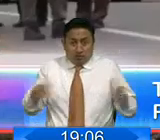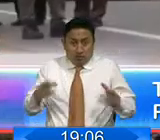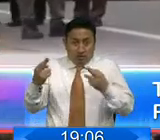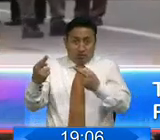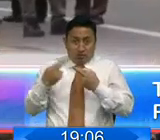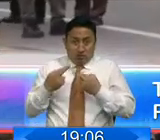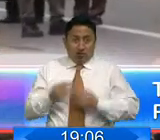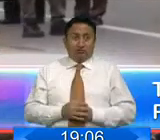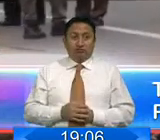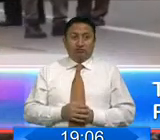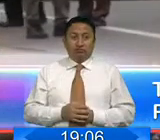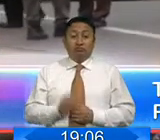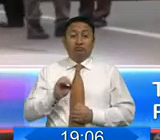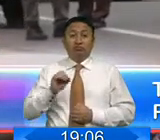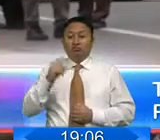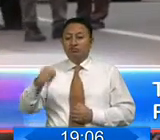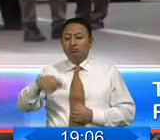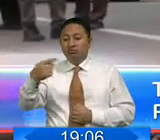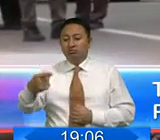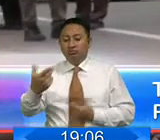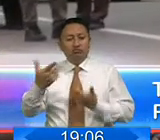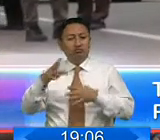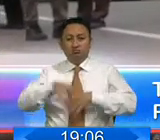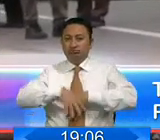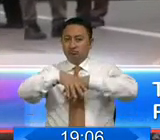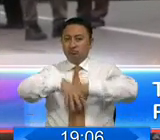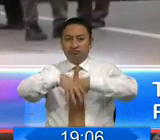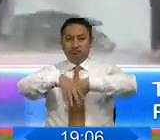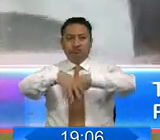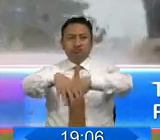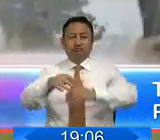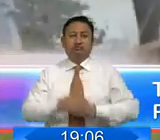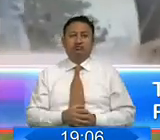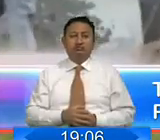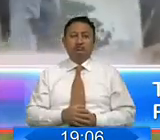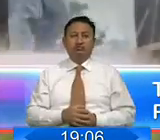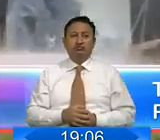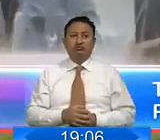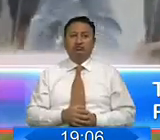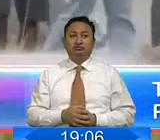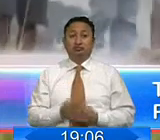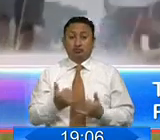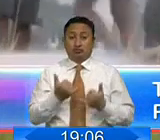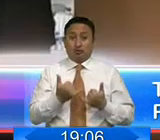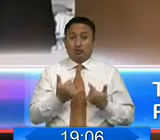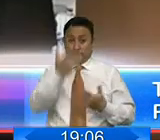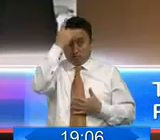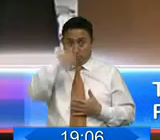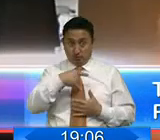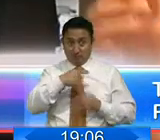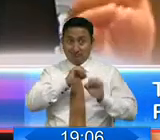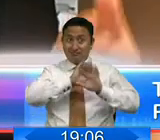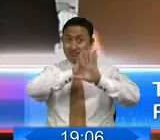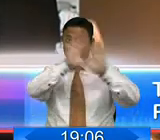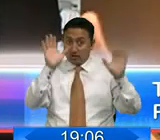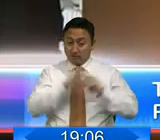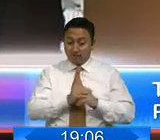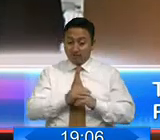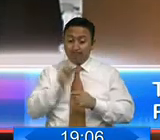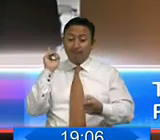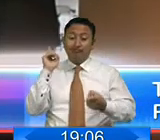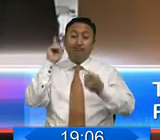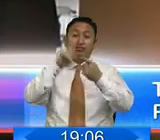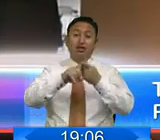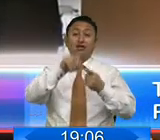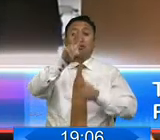respuesta. Caso contrario, se movilizarán sin duda. Nosotros la resolución del día de hoy es clara. Hasta el 29 del presente